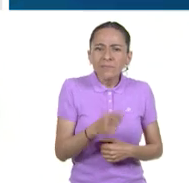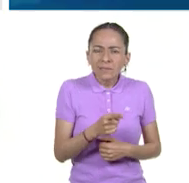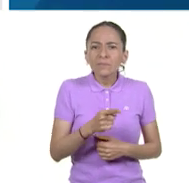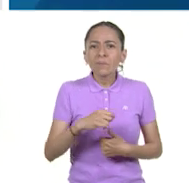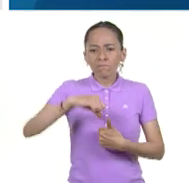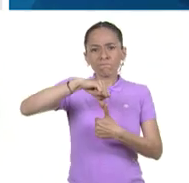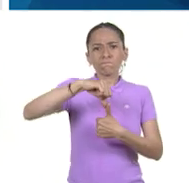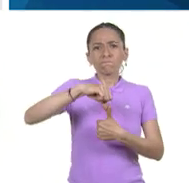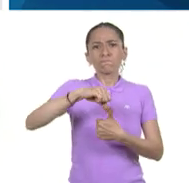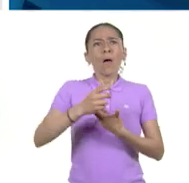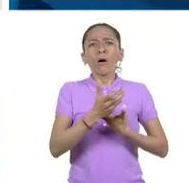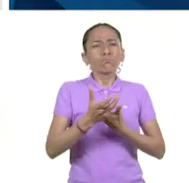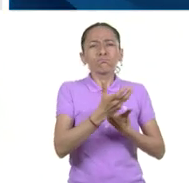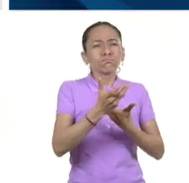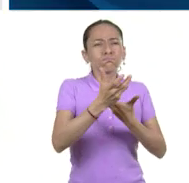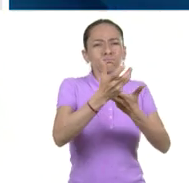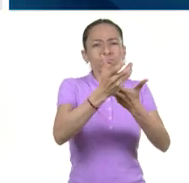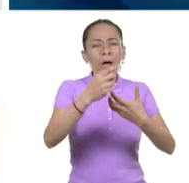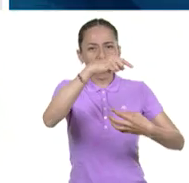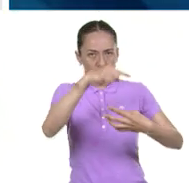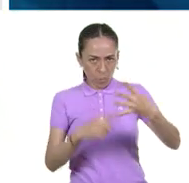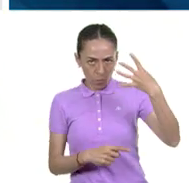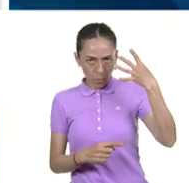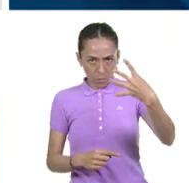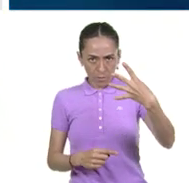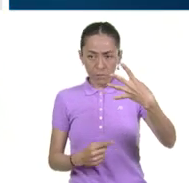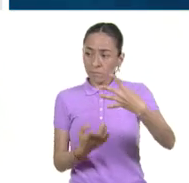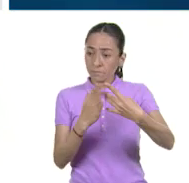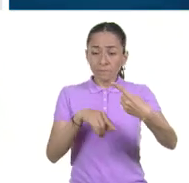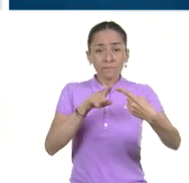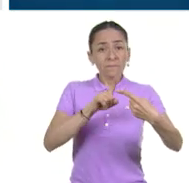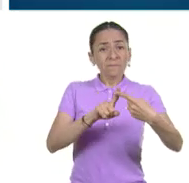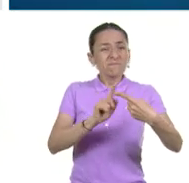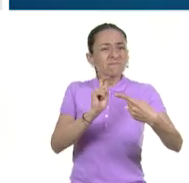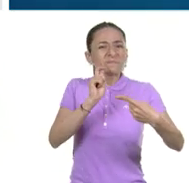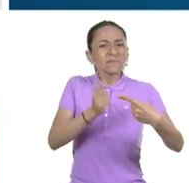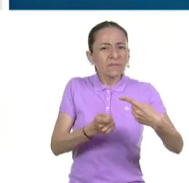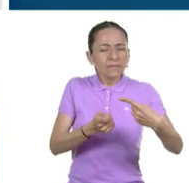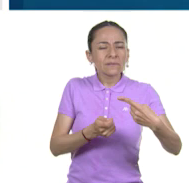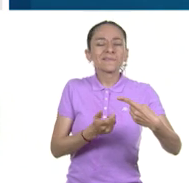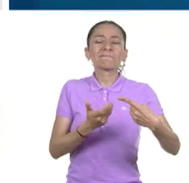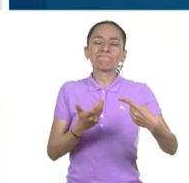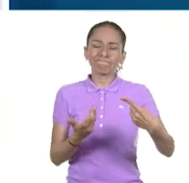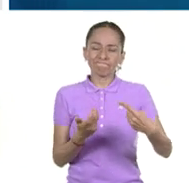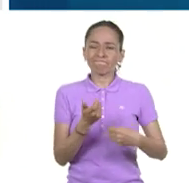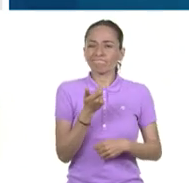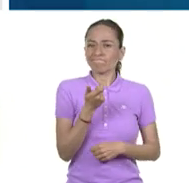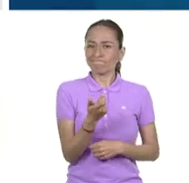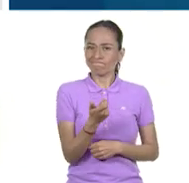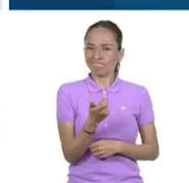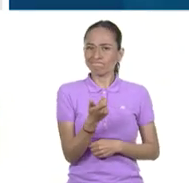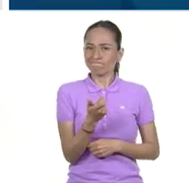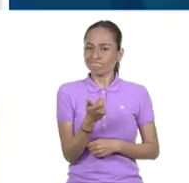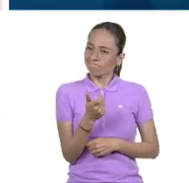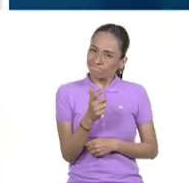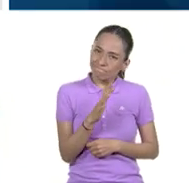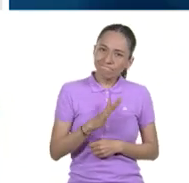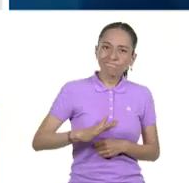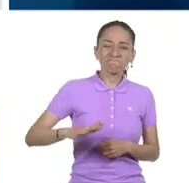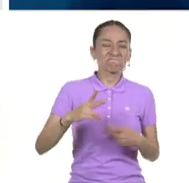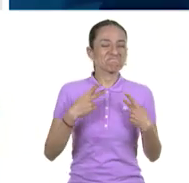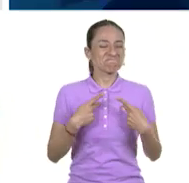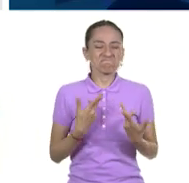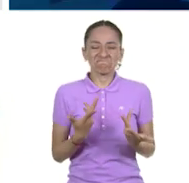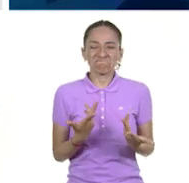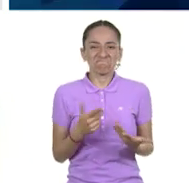centroamericano? Son 4. La primera es una economía que no le sirve a la mayor parte de la